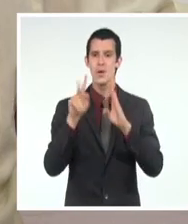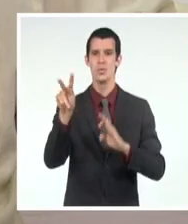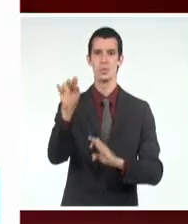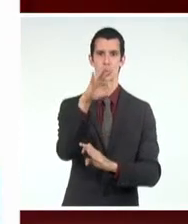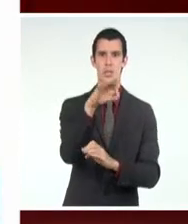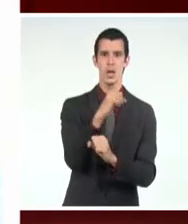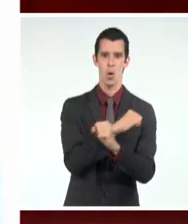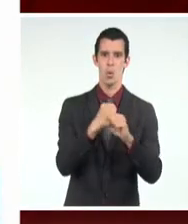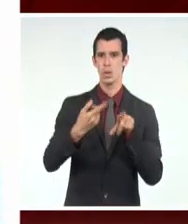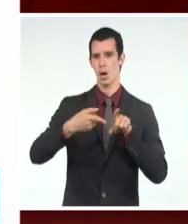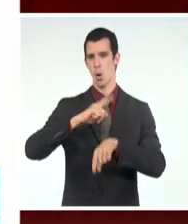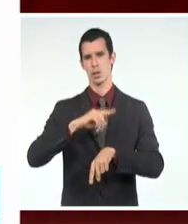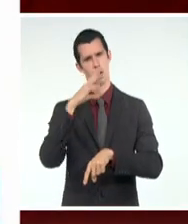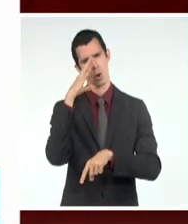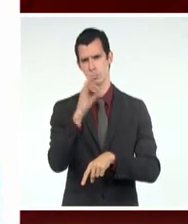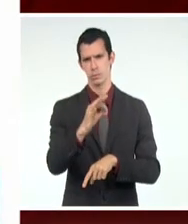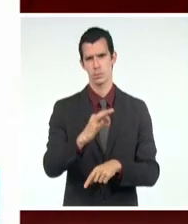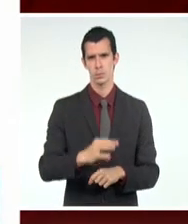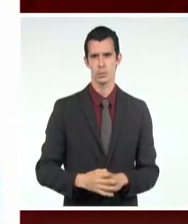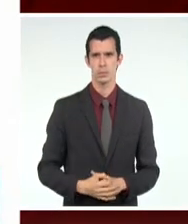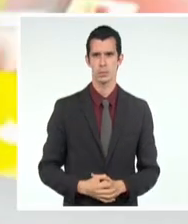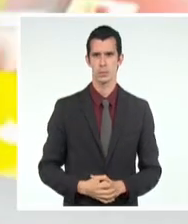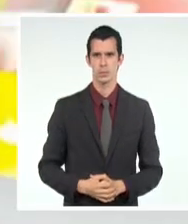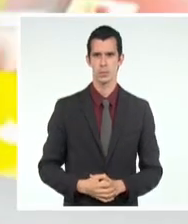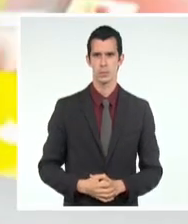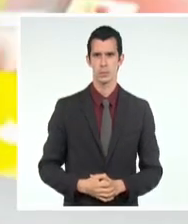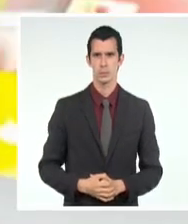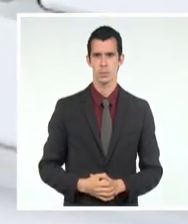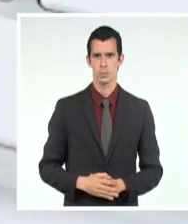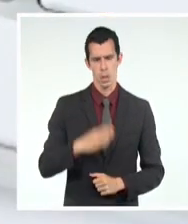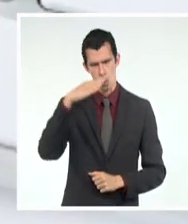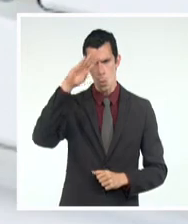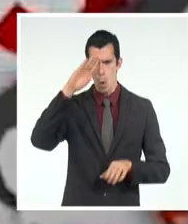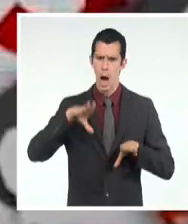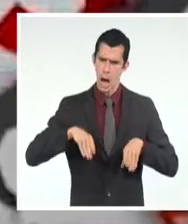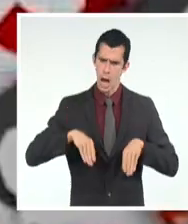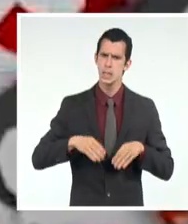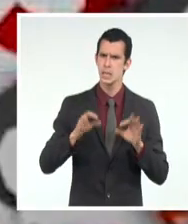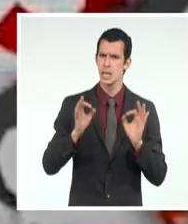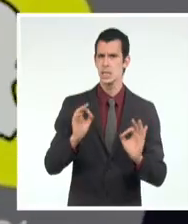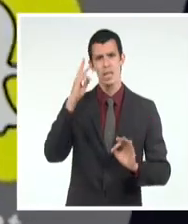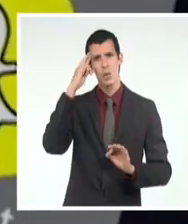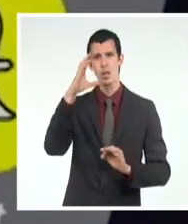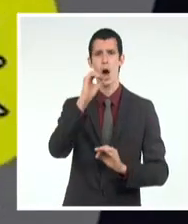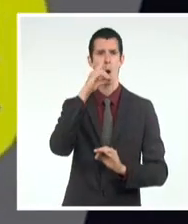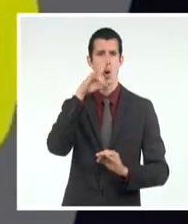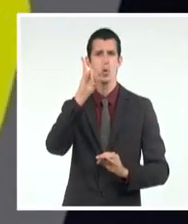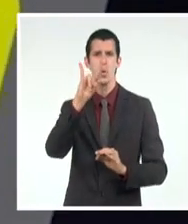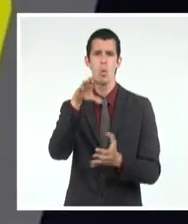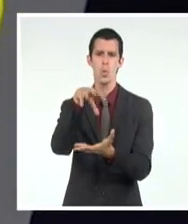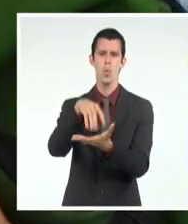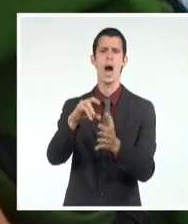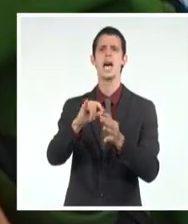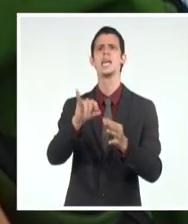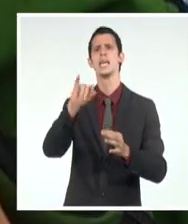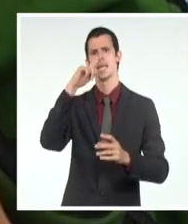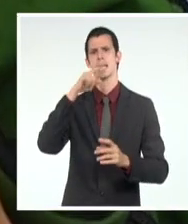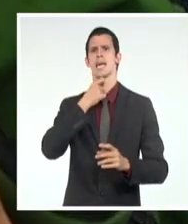de nuestro país. Cuba reitera su compromiso con la Declaración de Principios de Ginebra durante la Cumbre Mundial de la Sociedad de la